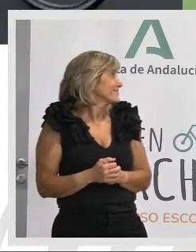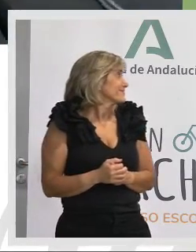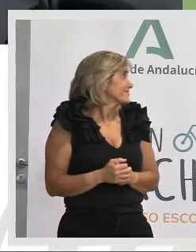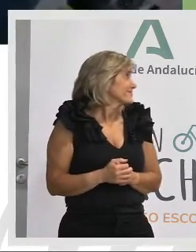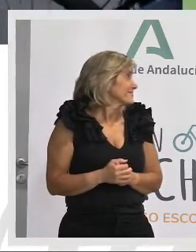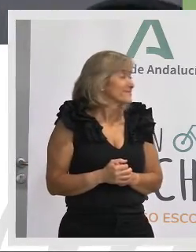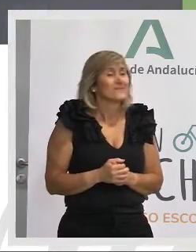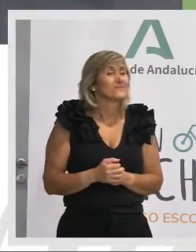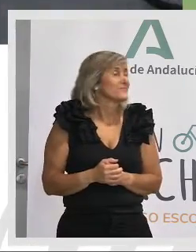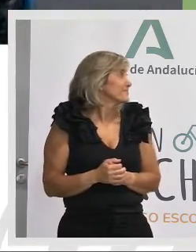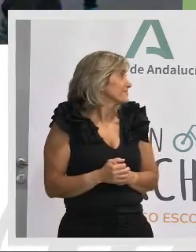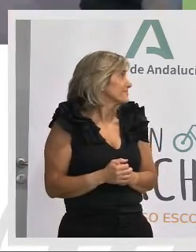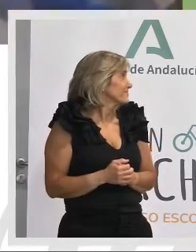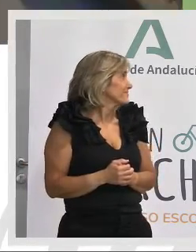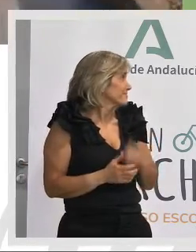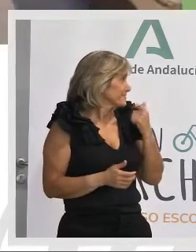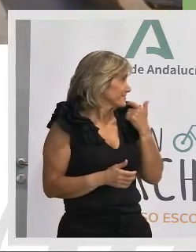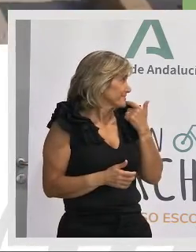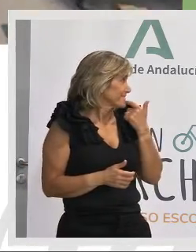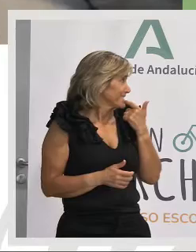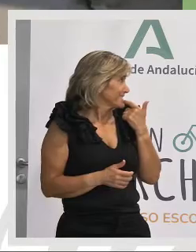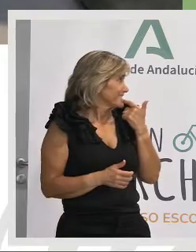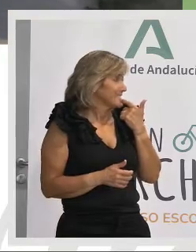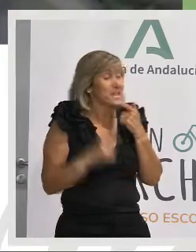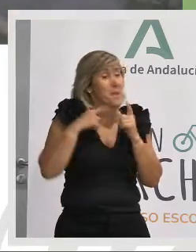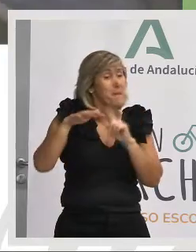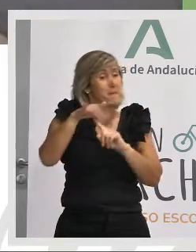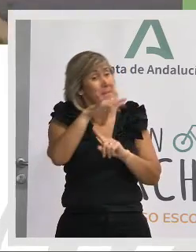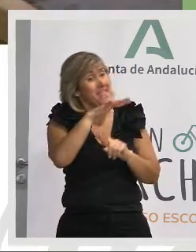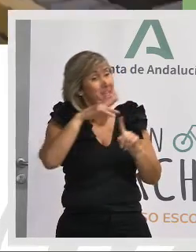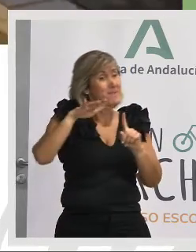Por tu salud y el medio ambiente, usa